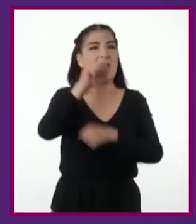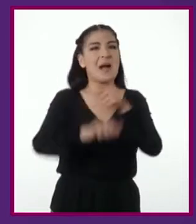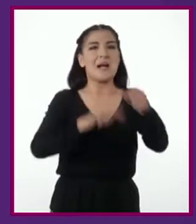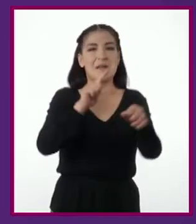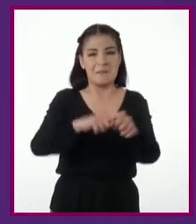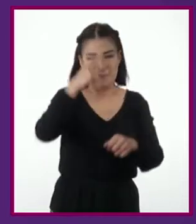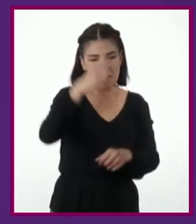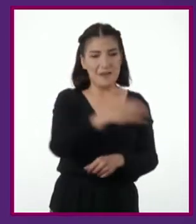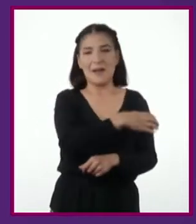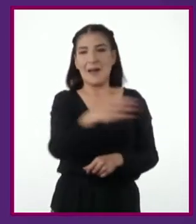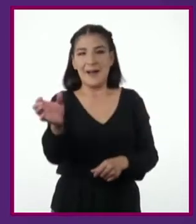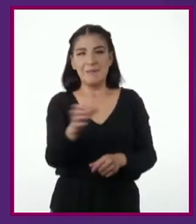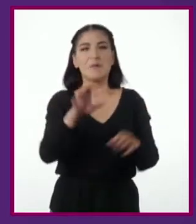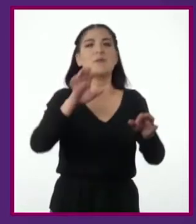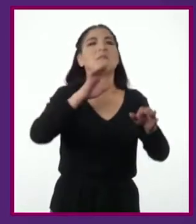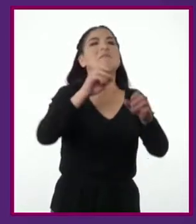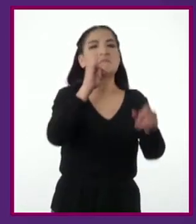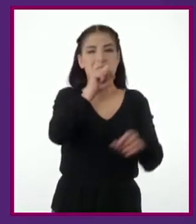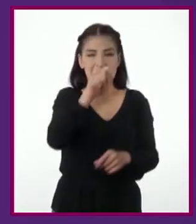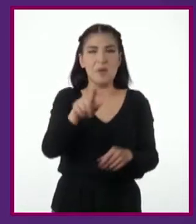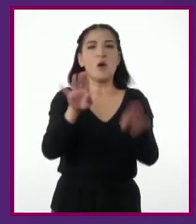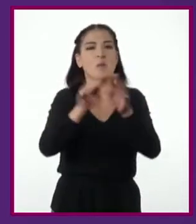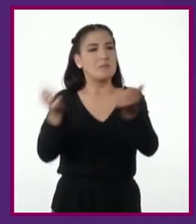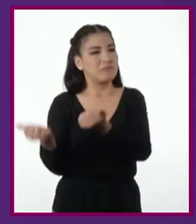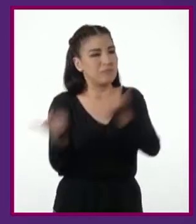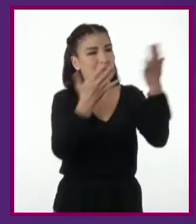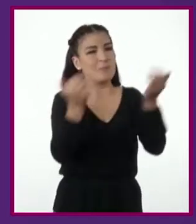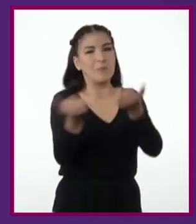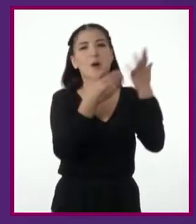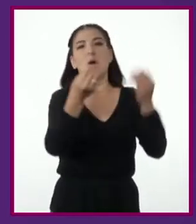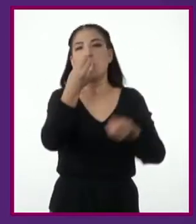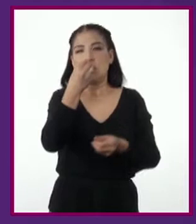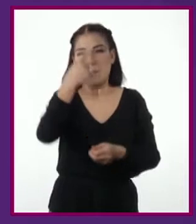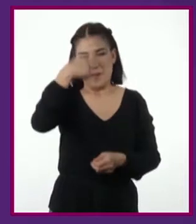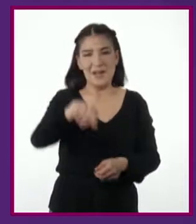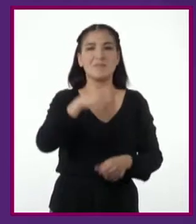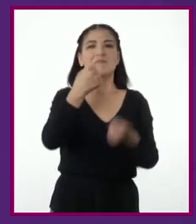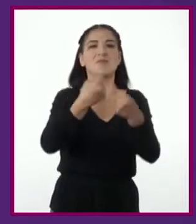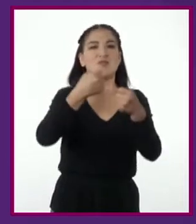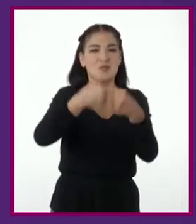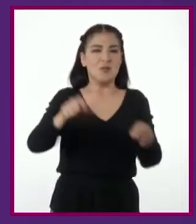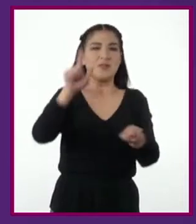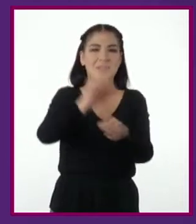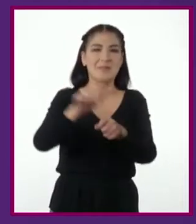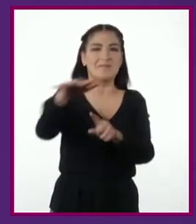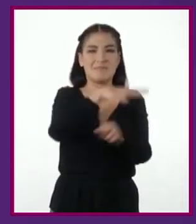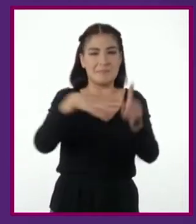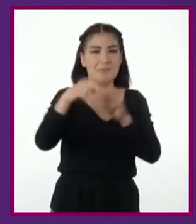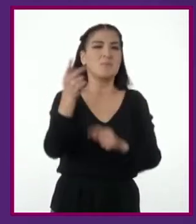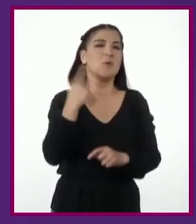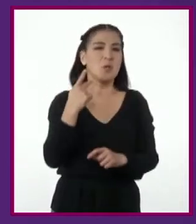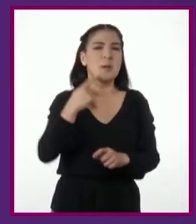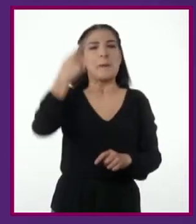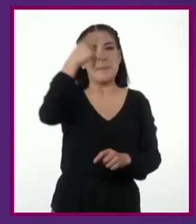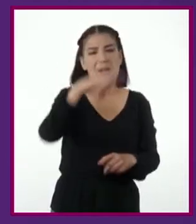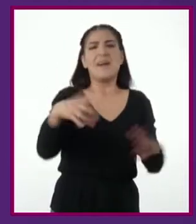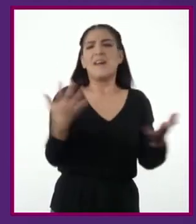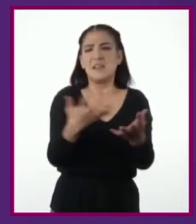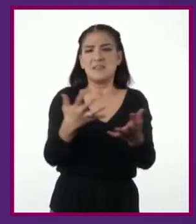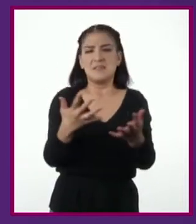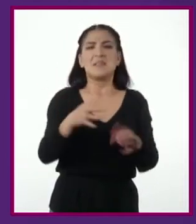campo y de transporte que imprimió al desarrollo social y político un sello propio, y la orientó a